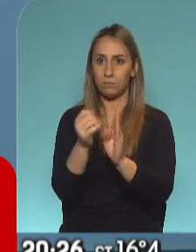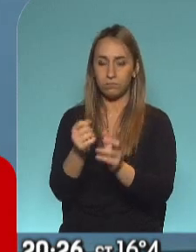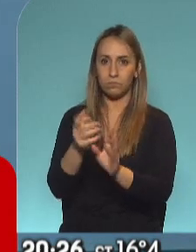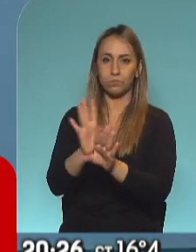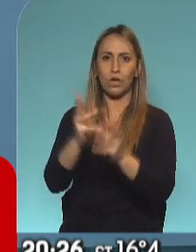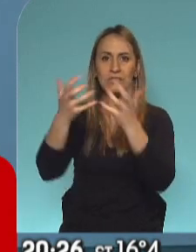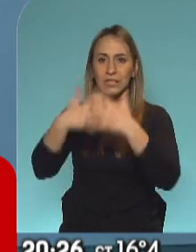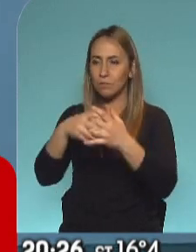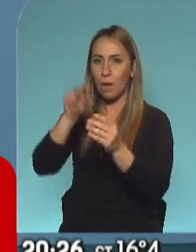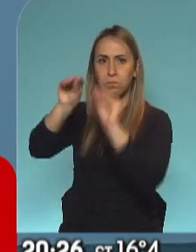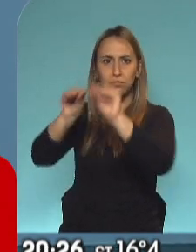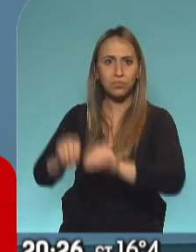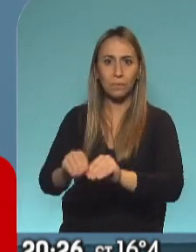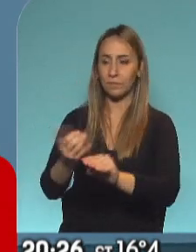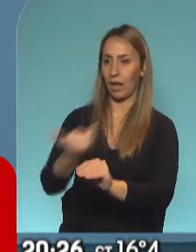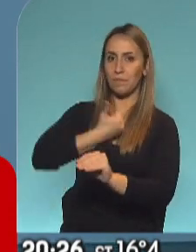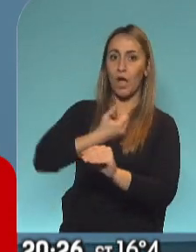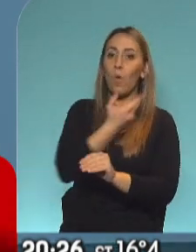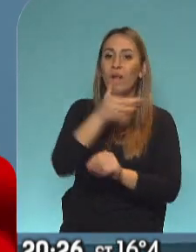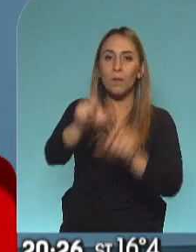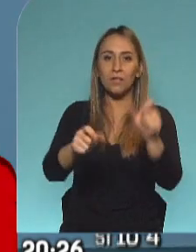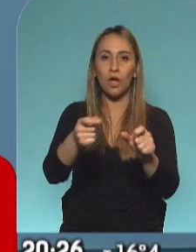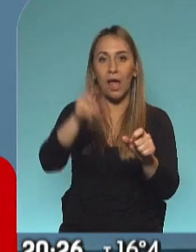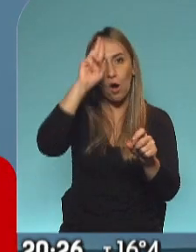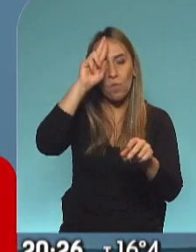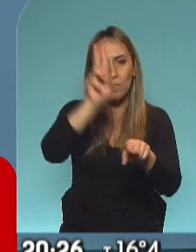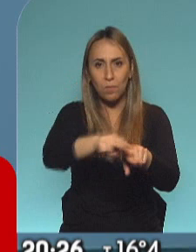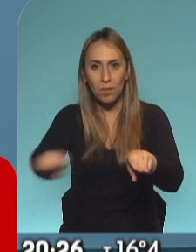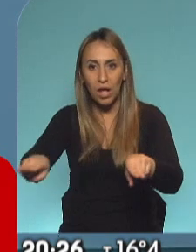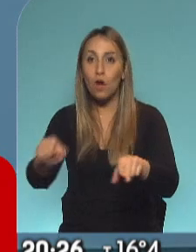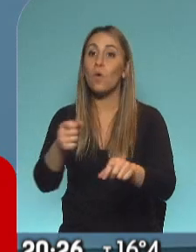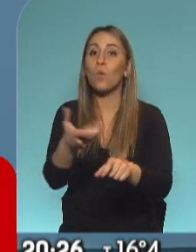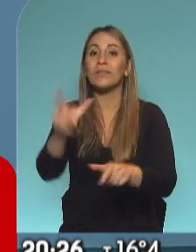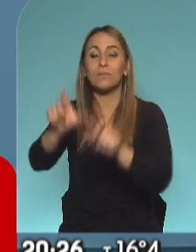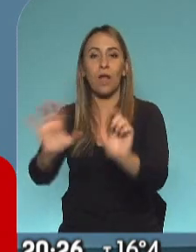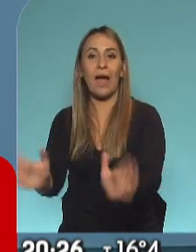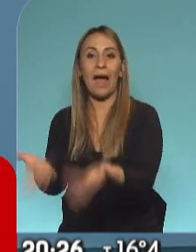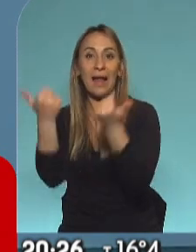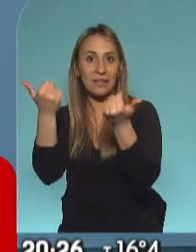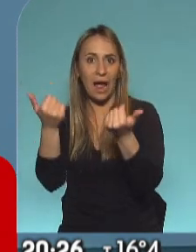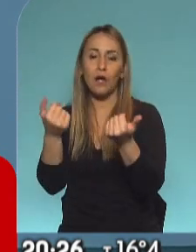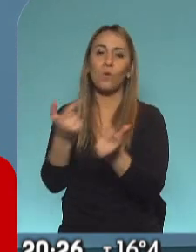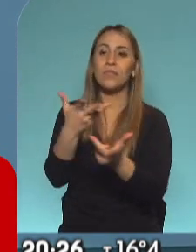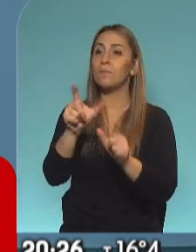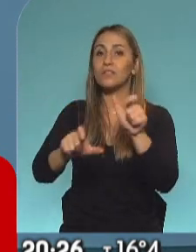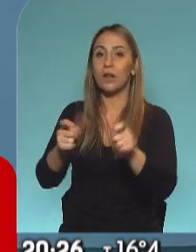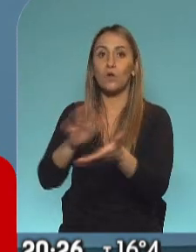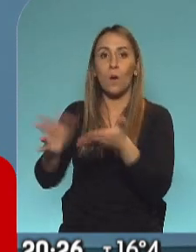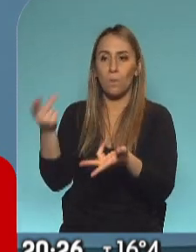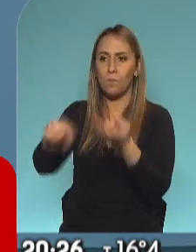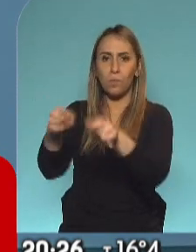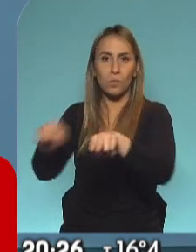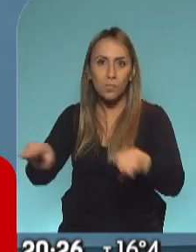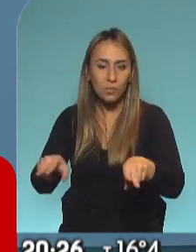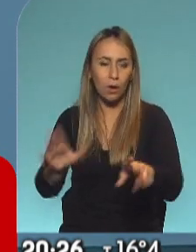terapia intensiva y cuántos salieron en cama de terapia intermedia y en camas generales. Único, no sé si en el mundo, pero único en el